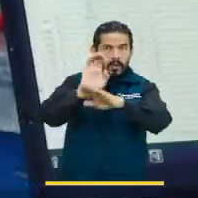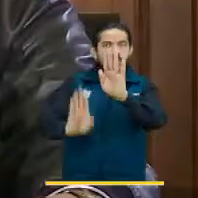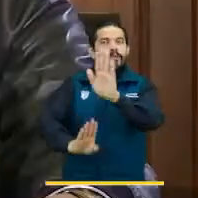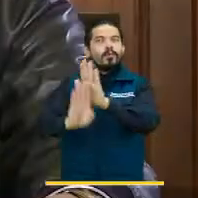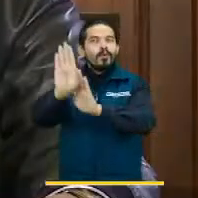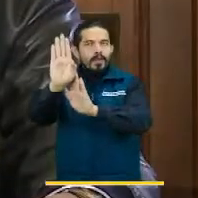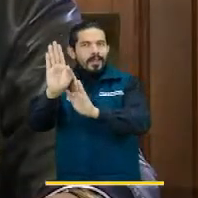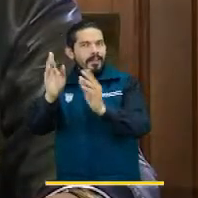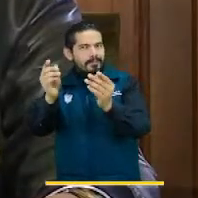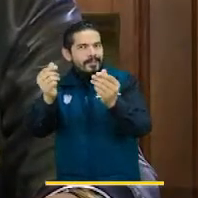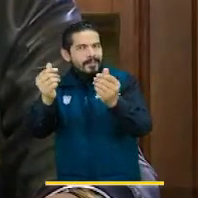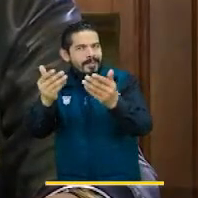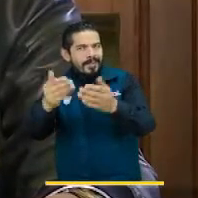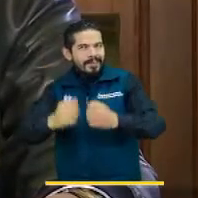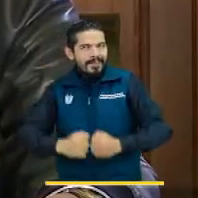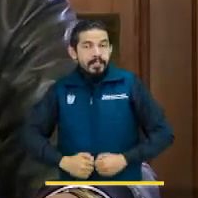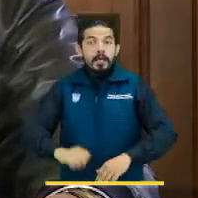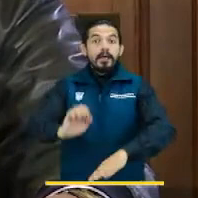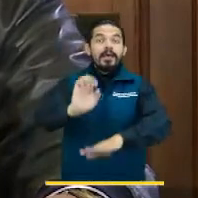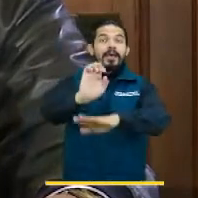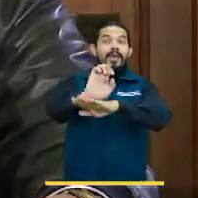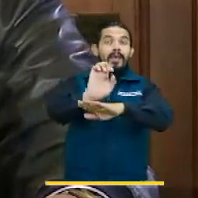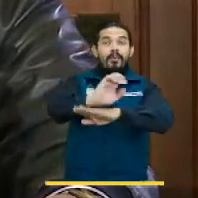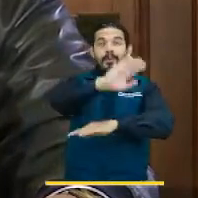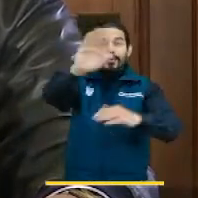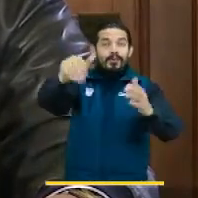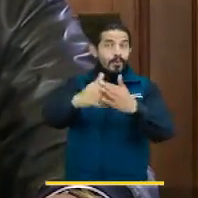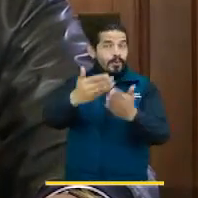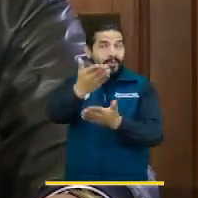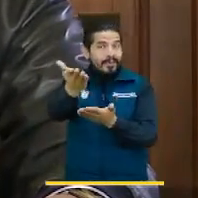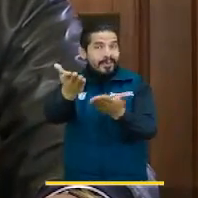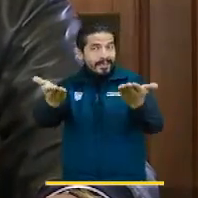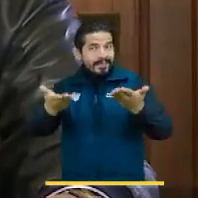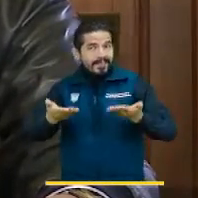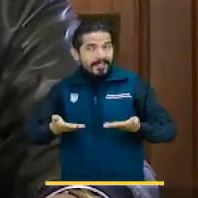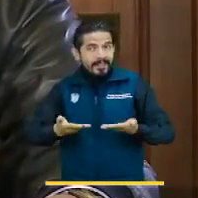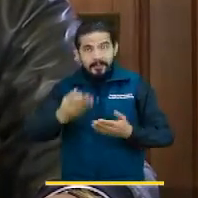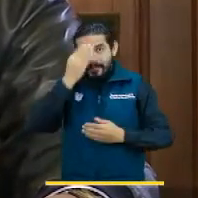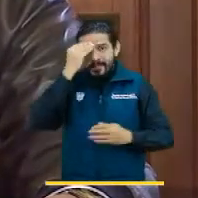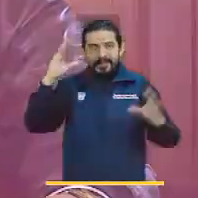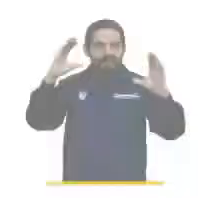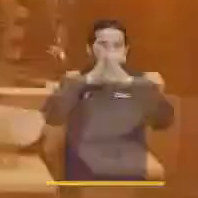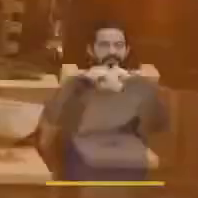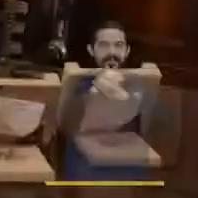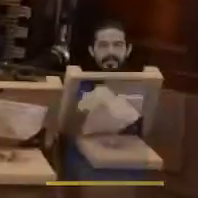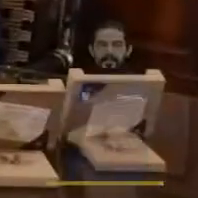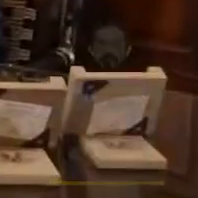prosperidad. Este Ecuador de todos. Buenas noches.